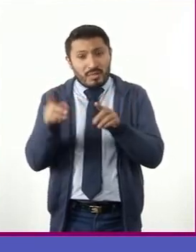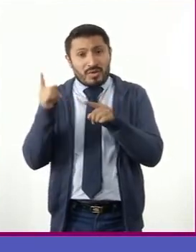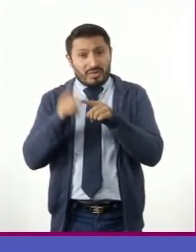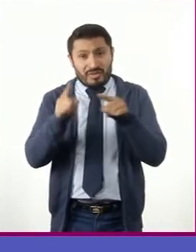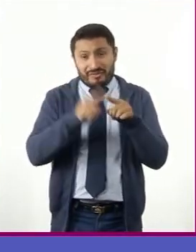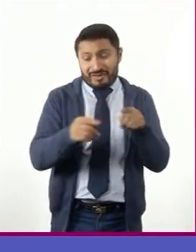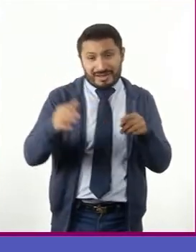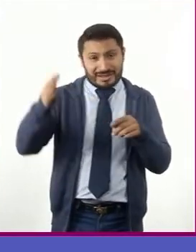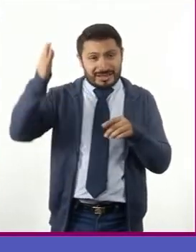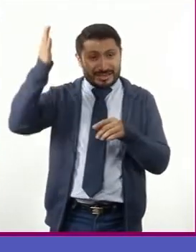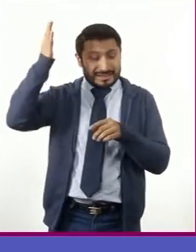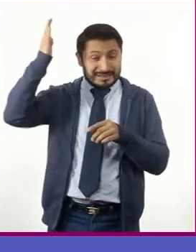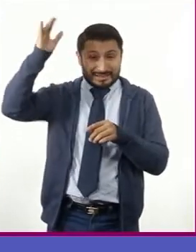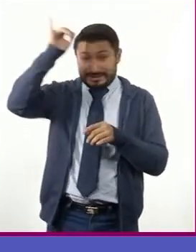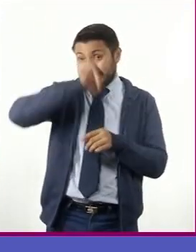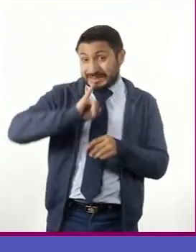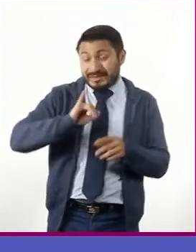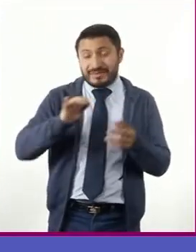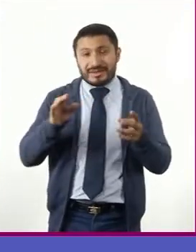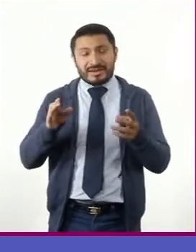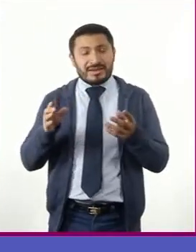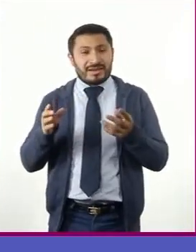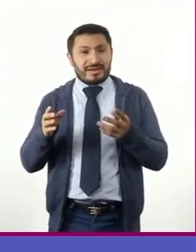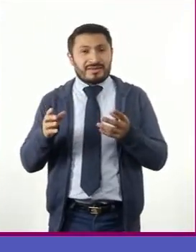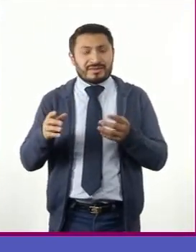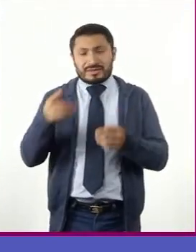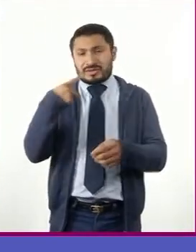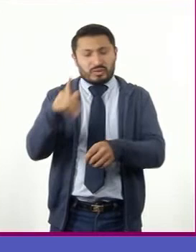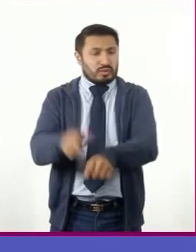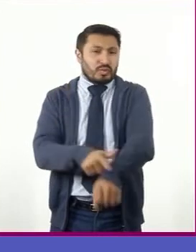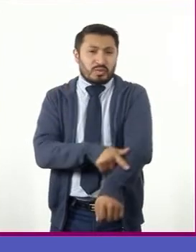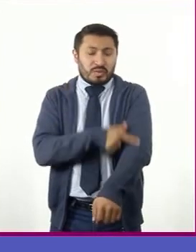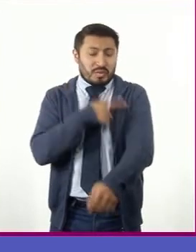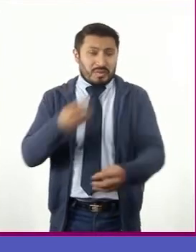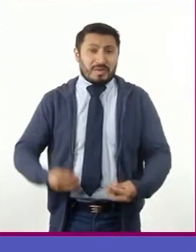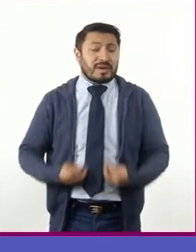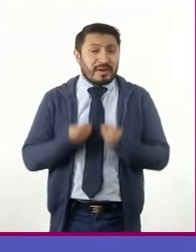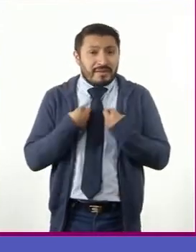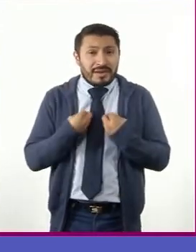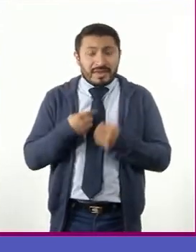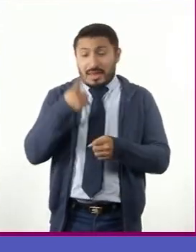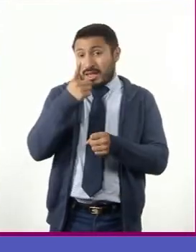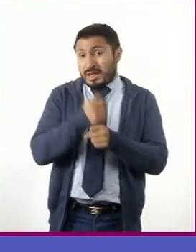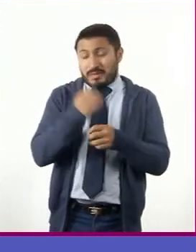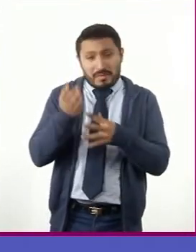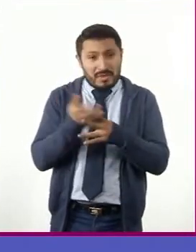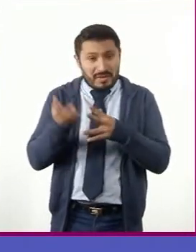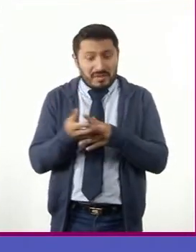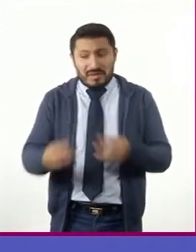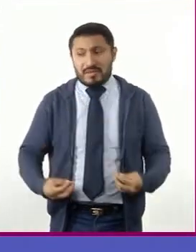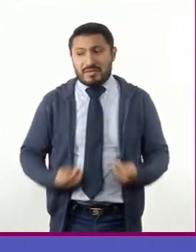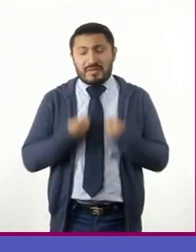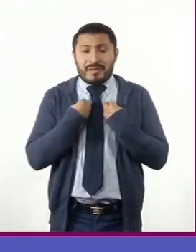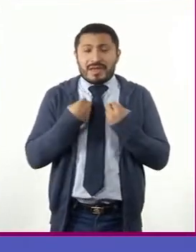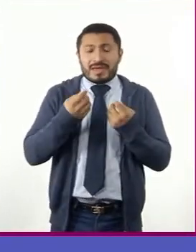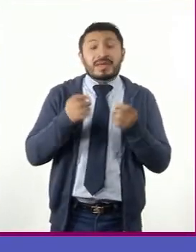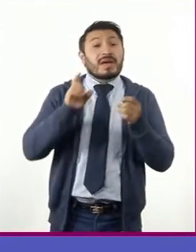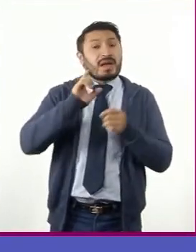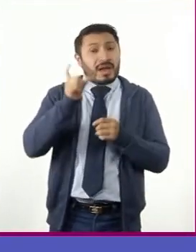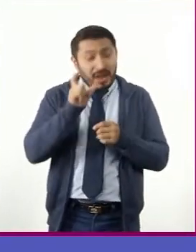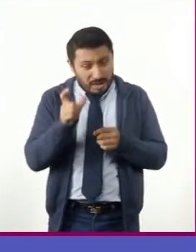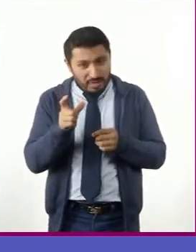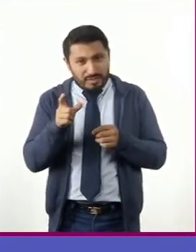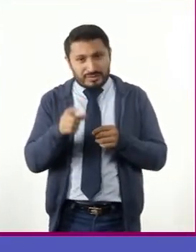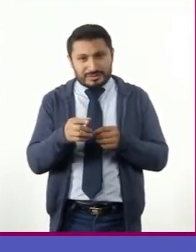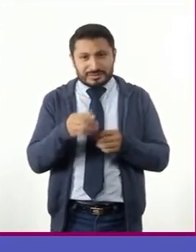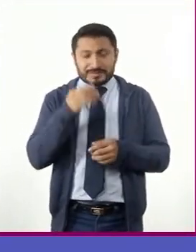amos, ¿no? Lázaro de Tormes tiene diferentes amos a lo largo de su vida, ¿no? De la primera etapa de su vida, en que le sirve